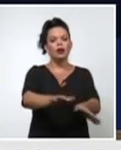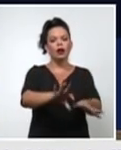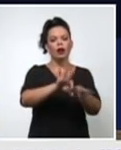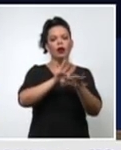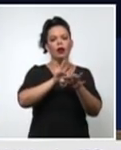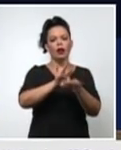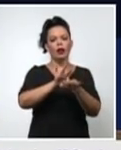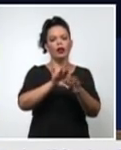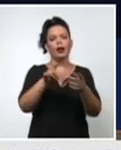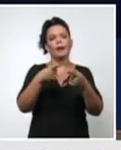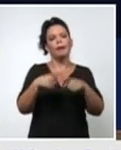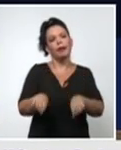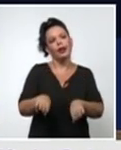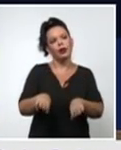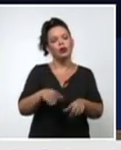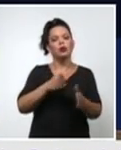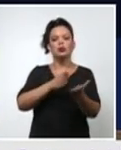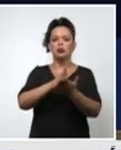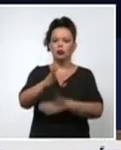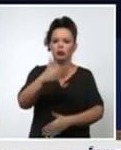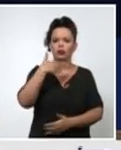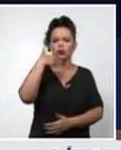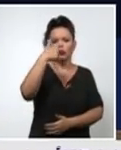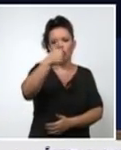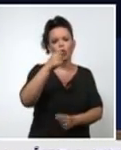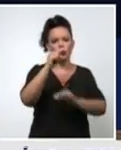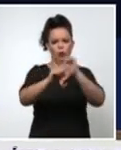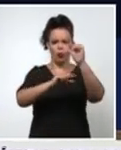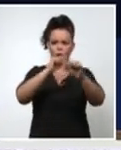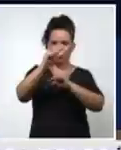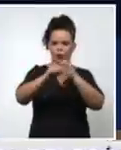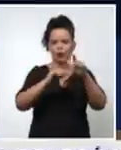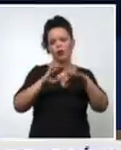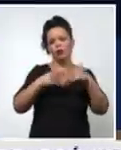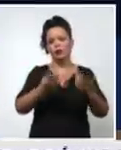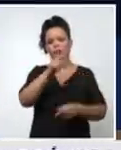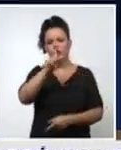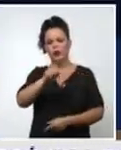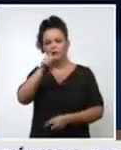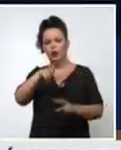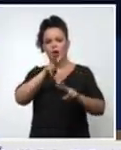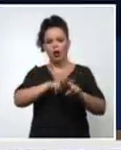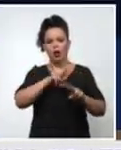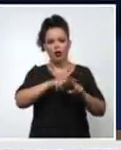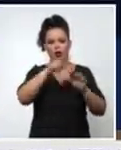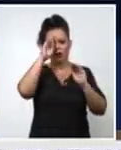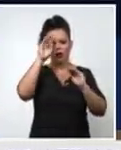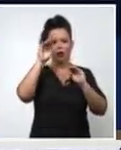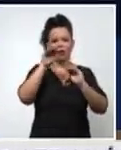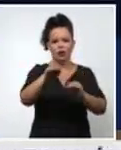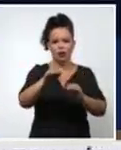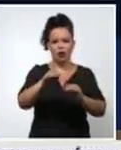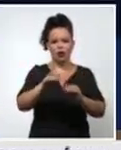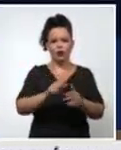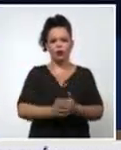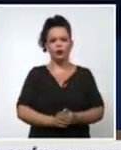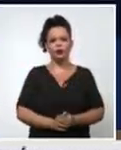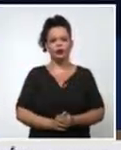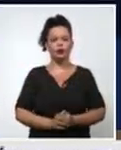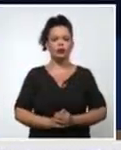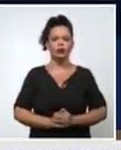una crítica estable, la paciente de La Habana que se encuentra ingresada en el Hospital Dr. Luis Díaz Soto.